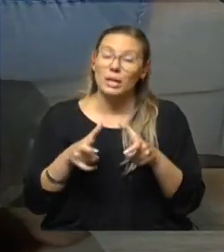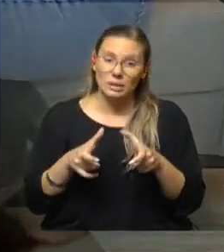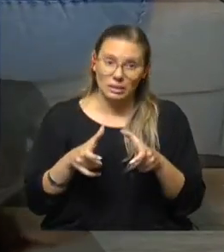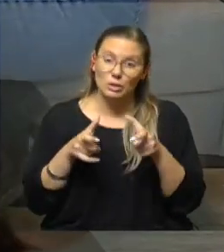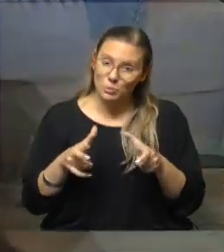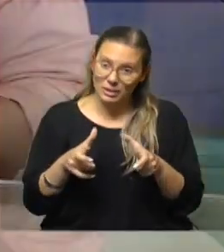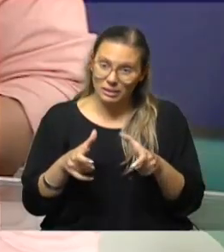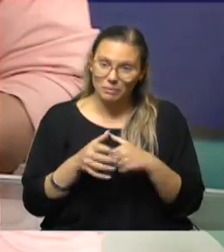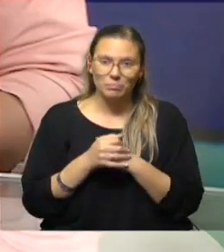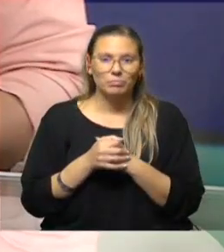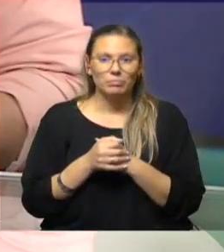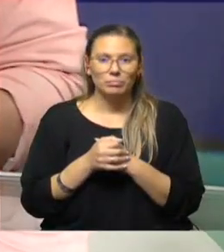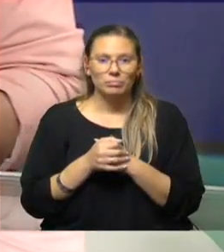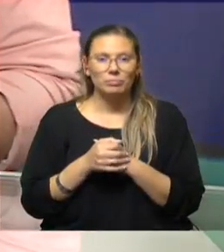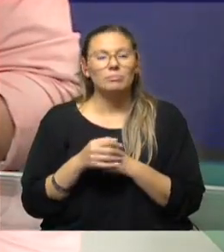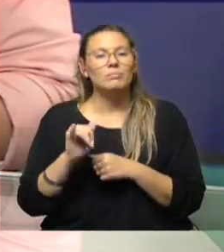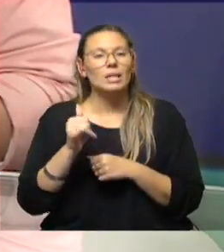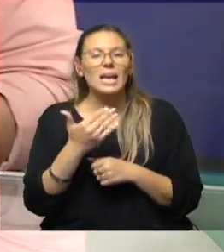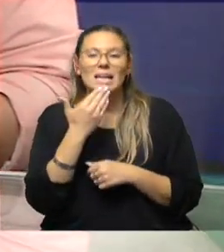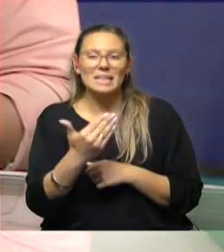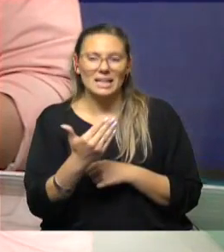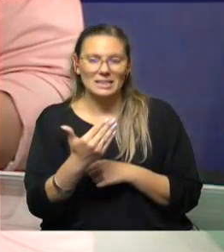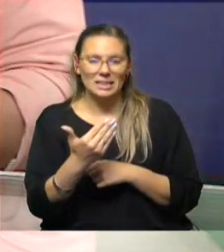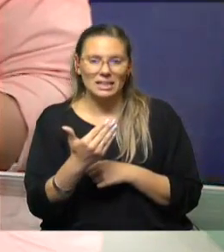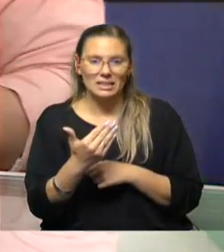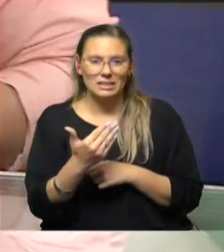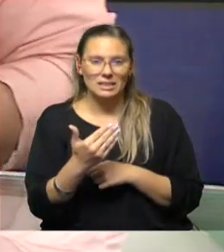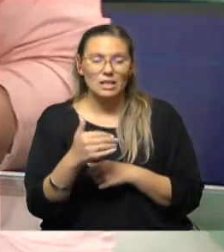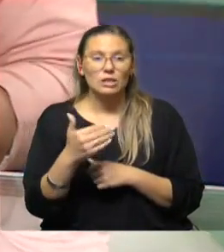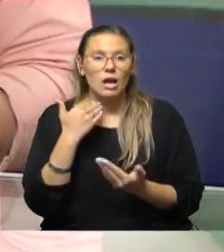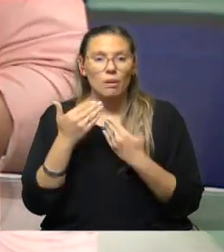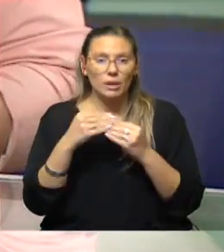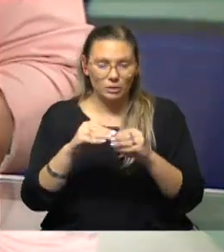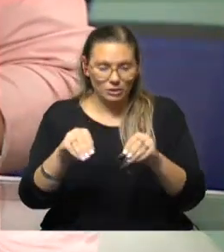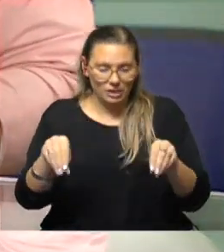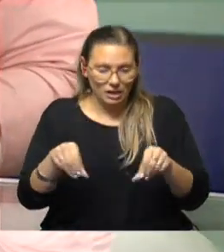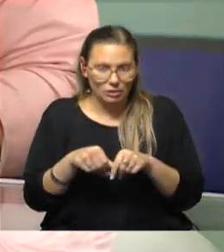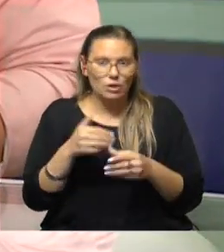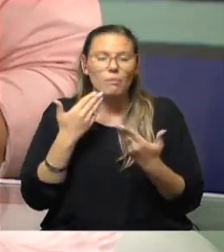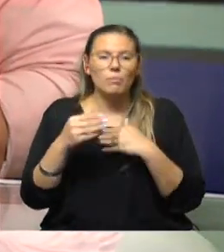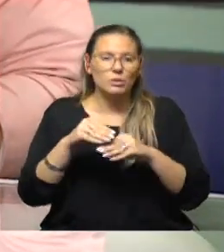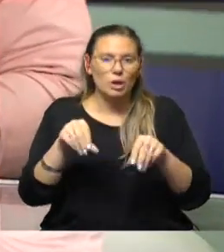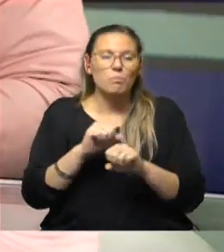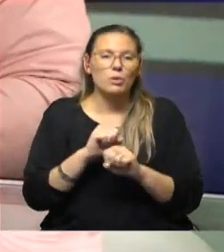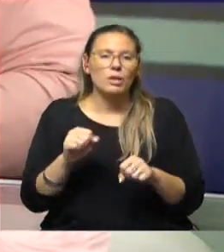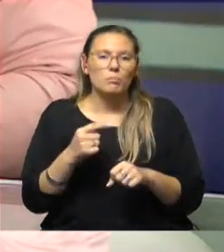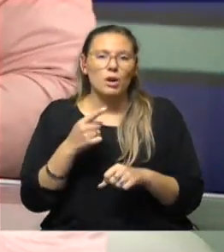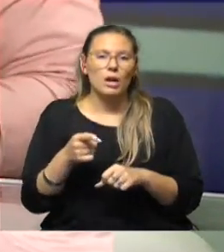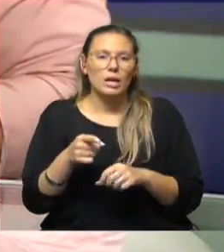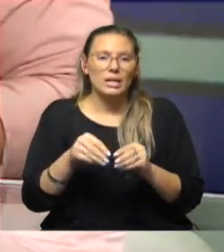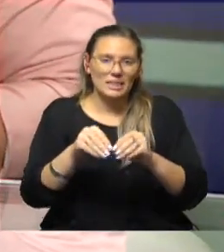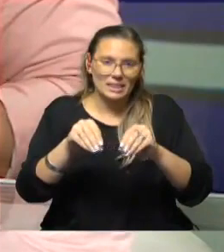todos los éxitos. Claro que sí, muchísimas gracias. Gracias y bueno, More. Estábamos hablando de territorio, si hablamos de territorio, podríamos hablar de este